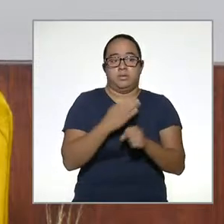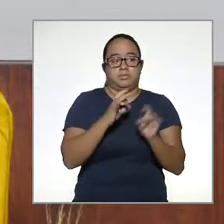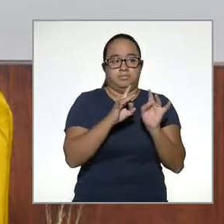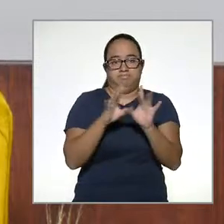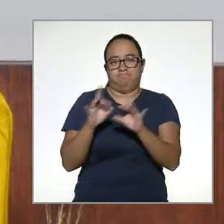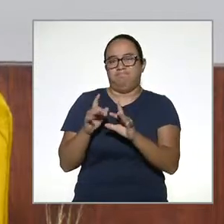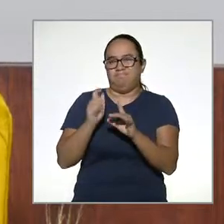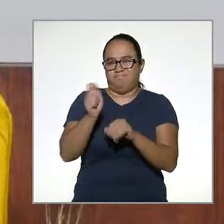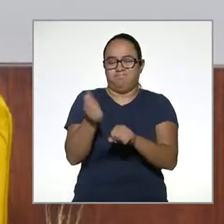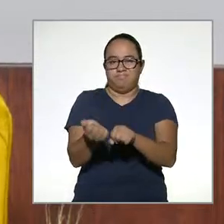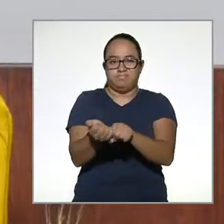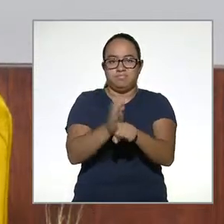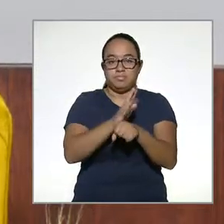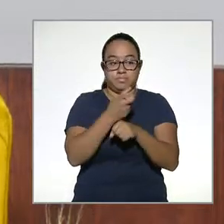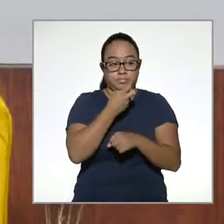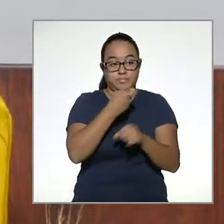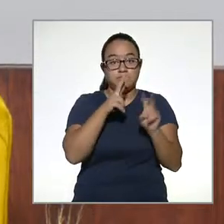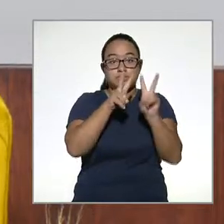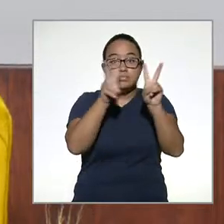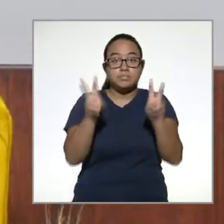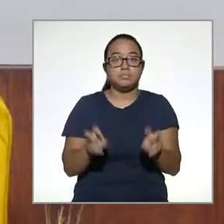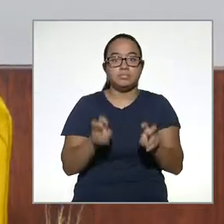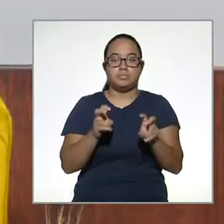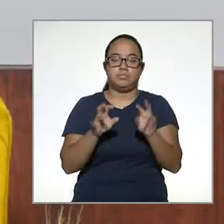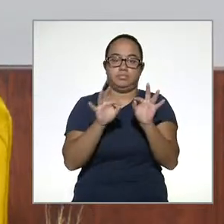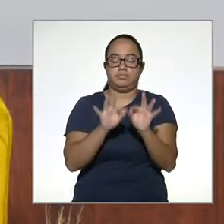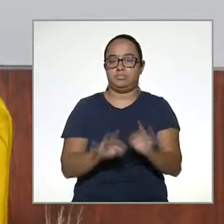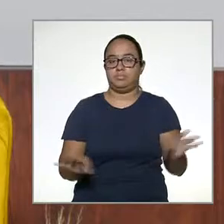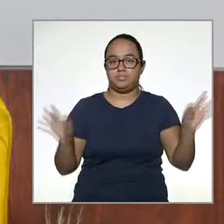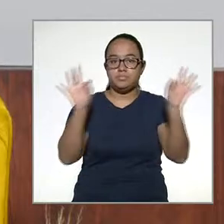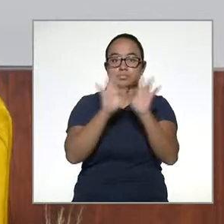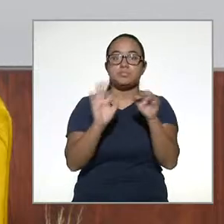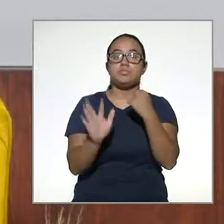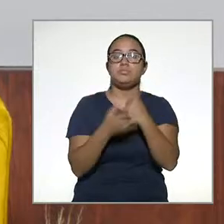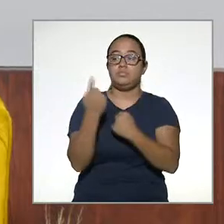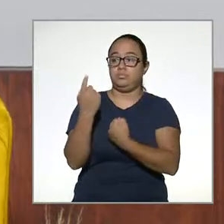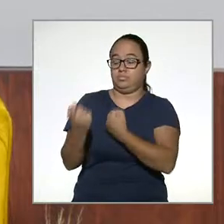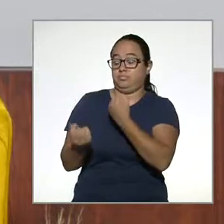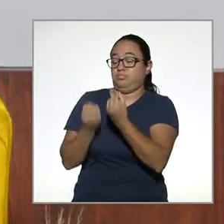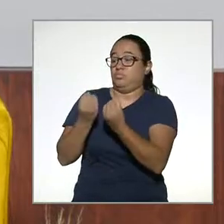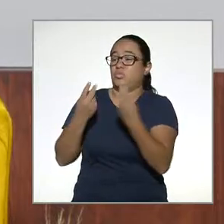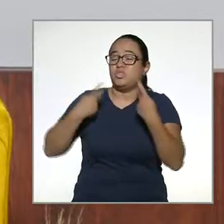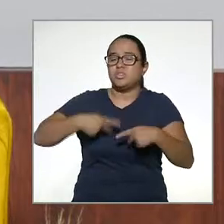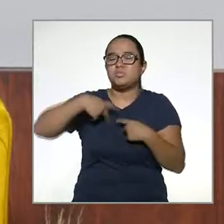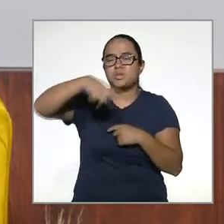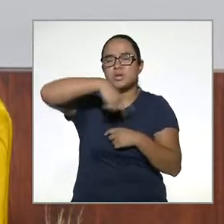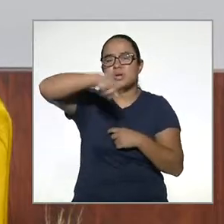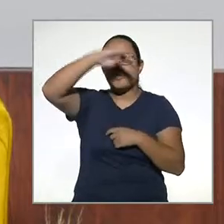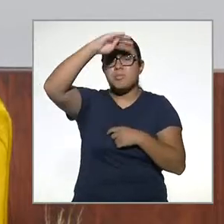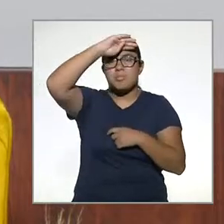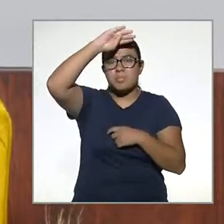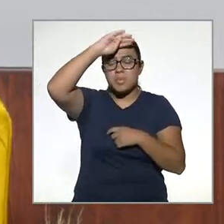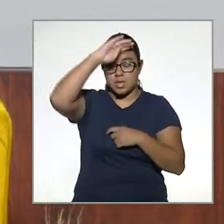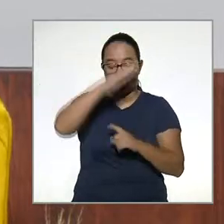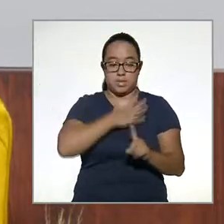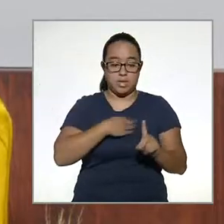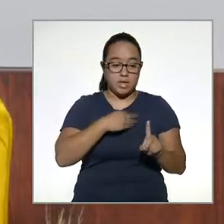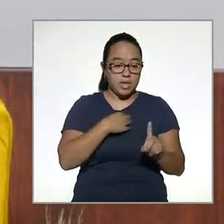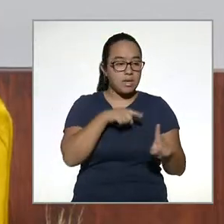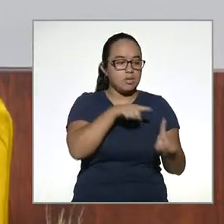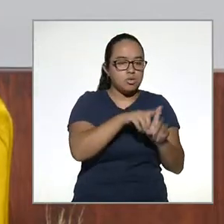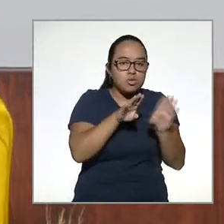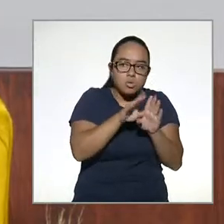de esta pandemia, es un tema que resulta de vital importancia. Porque muchas personas podrían pensar que sus hijos son